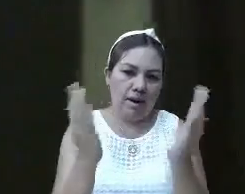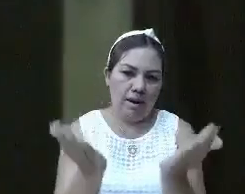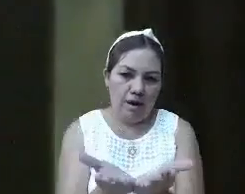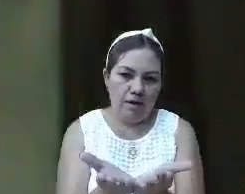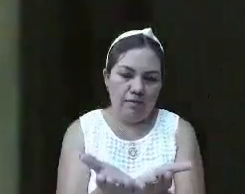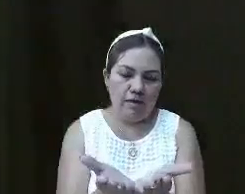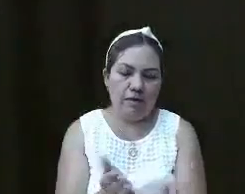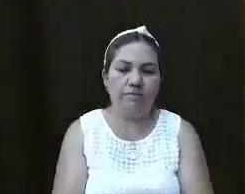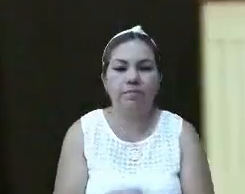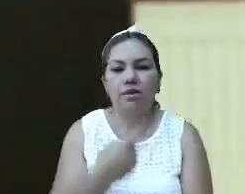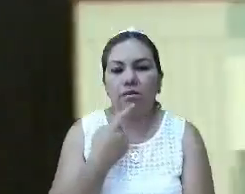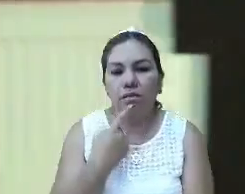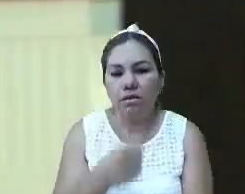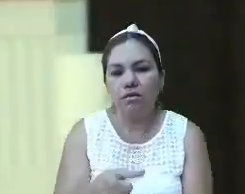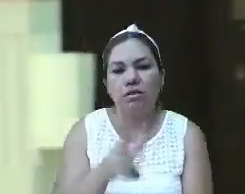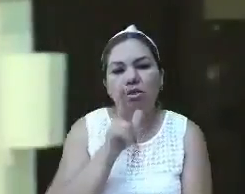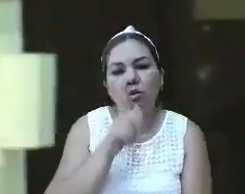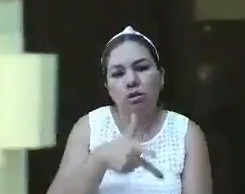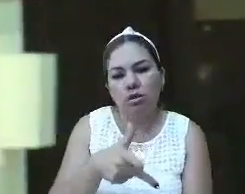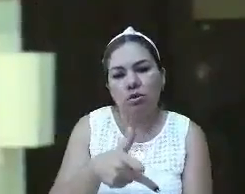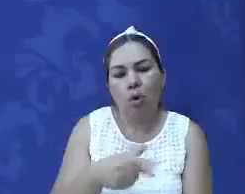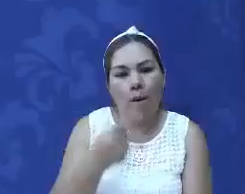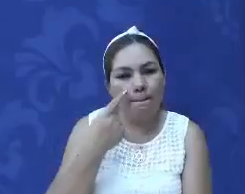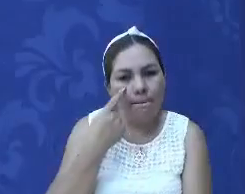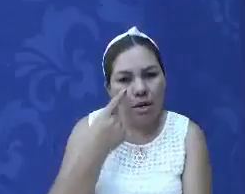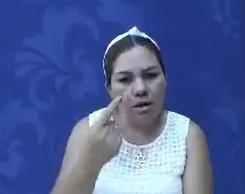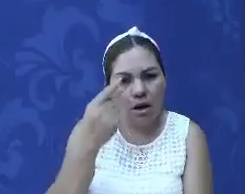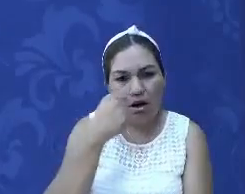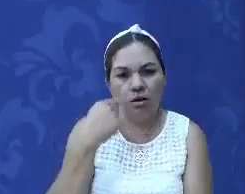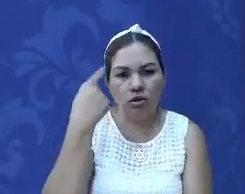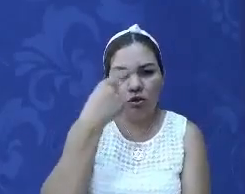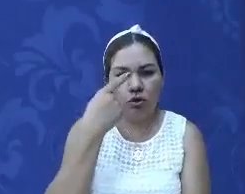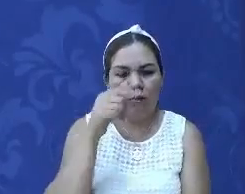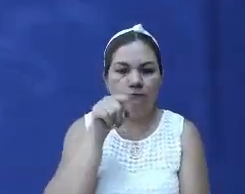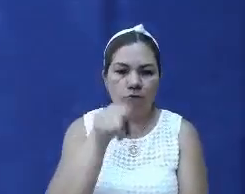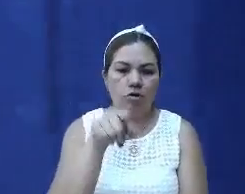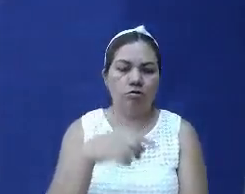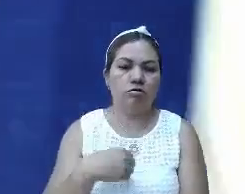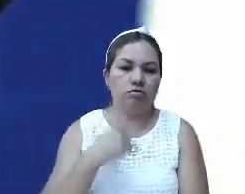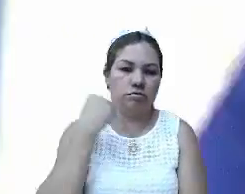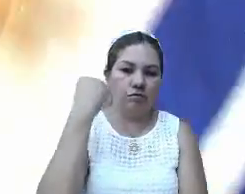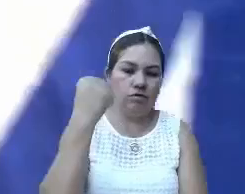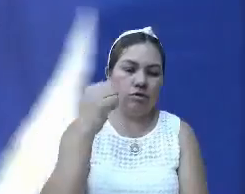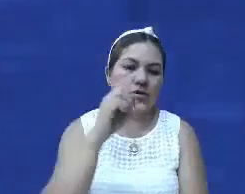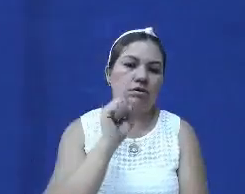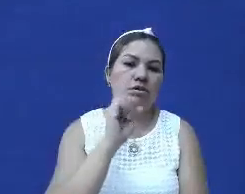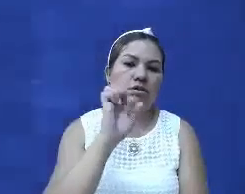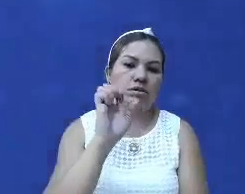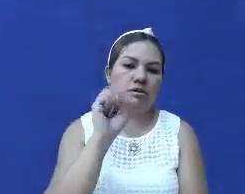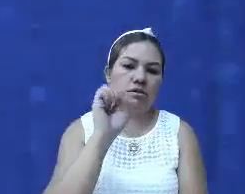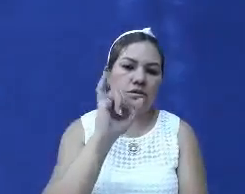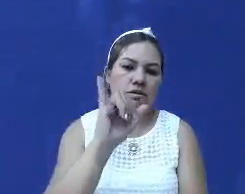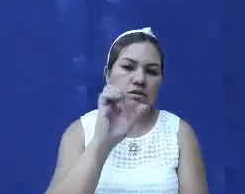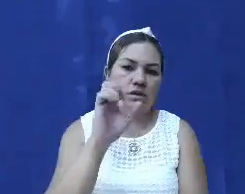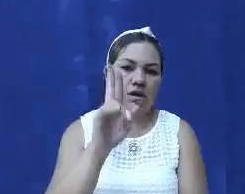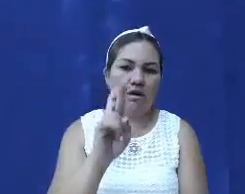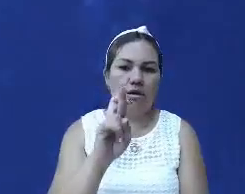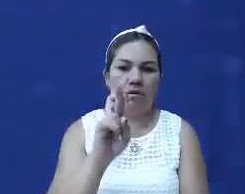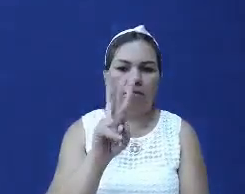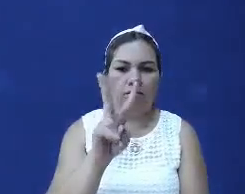interrumpirle a tus hijos y decirle: hijo, mírame acá a los ojos, vas a ser un siervo de Dios. Profetizarle, abrí tu